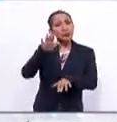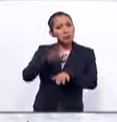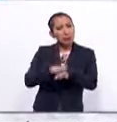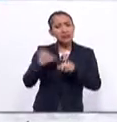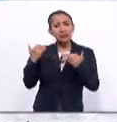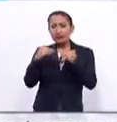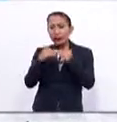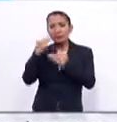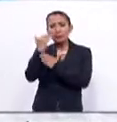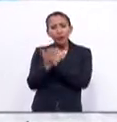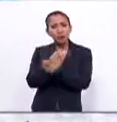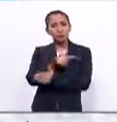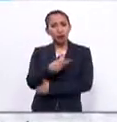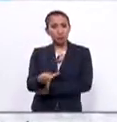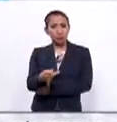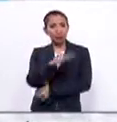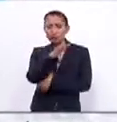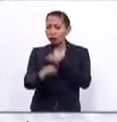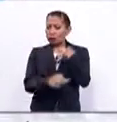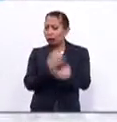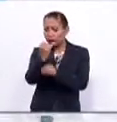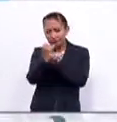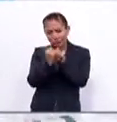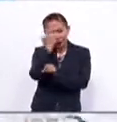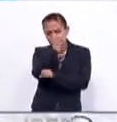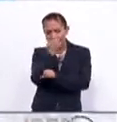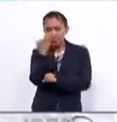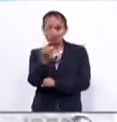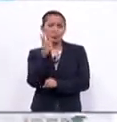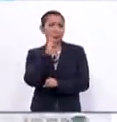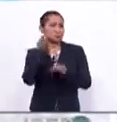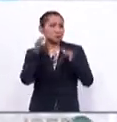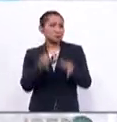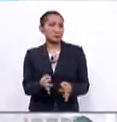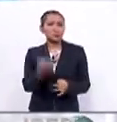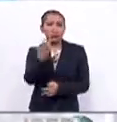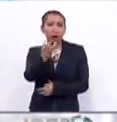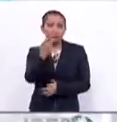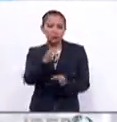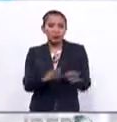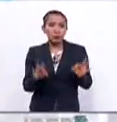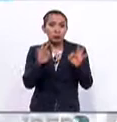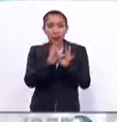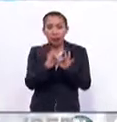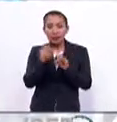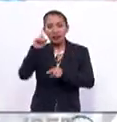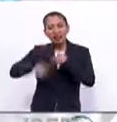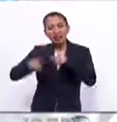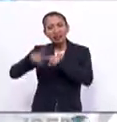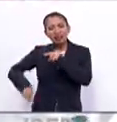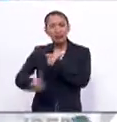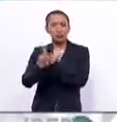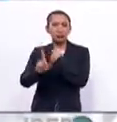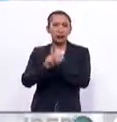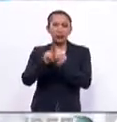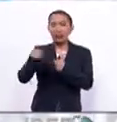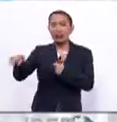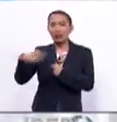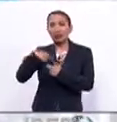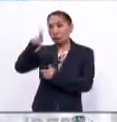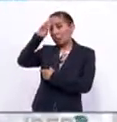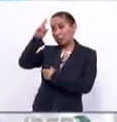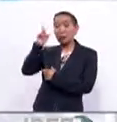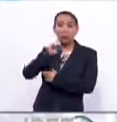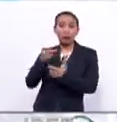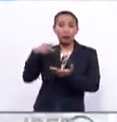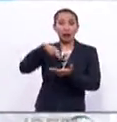más equidad, menos pobreza. Todos los estudios muestran eso. Entonces, por eso es tan importante eliminar todas las barreras que impiden